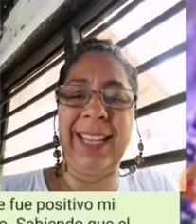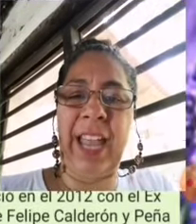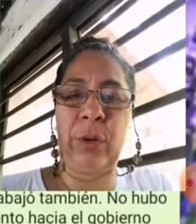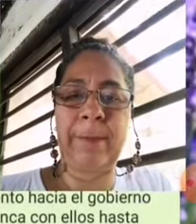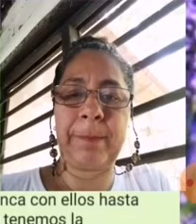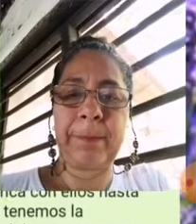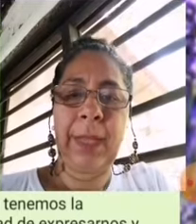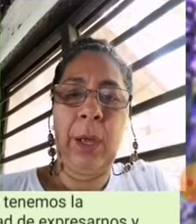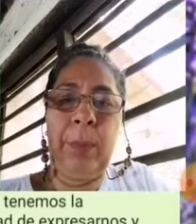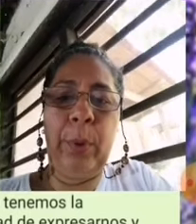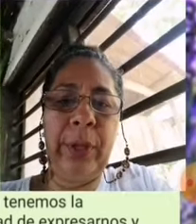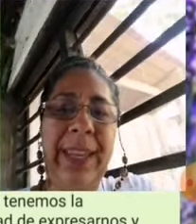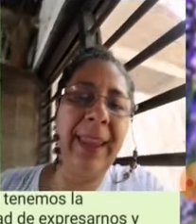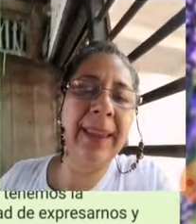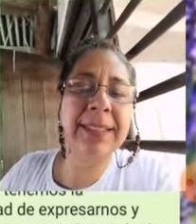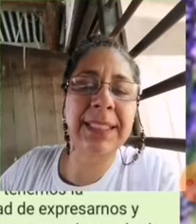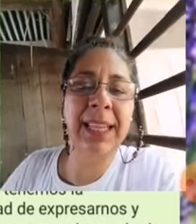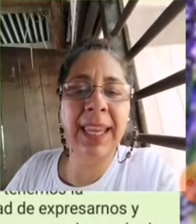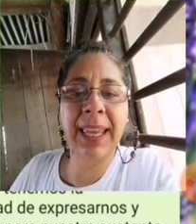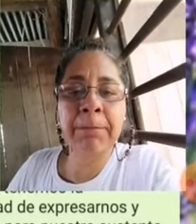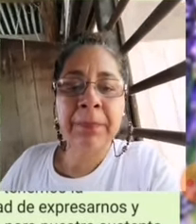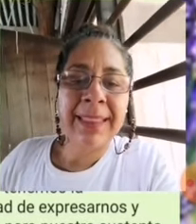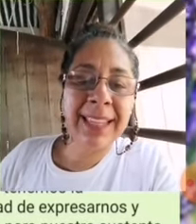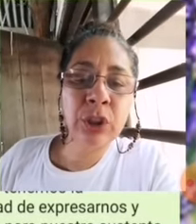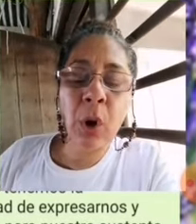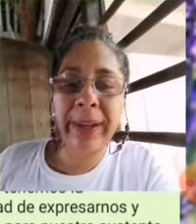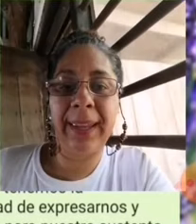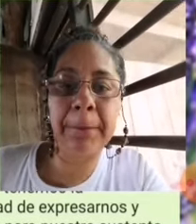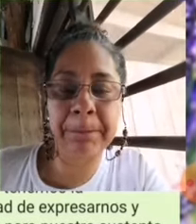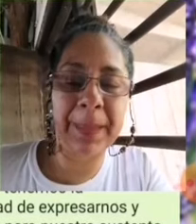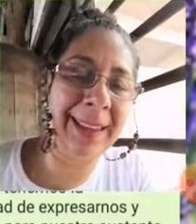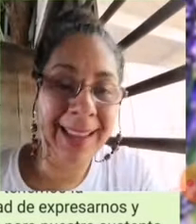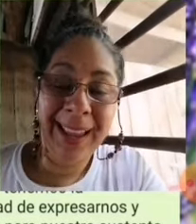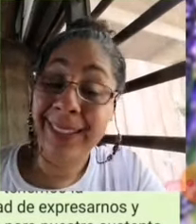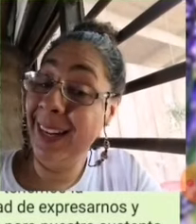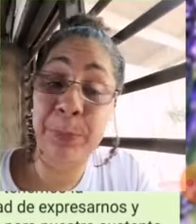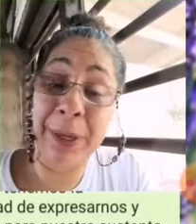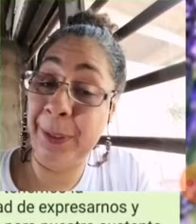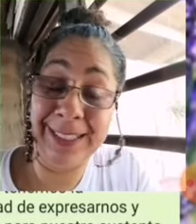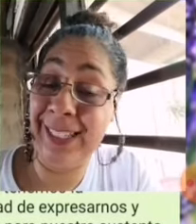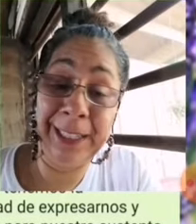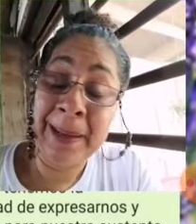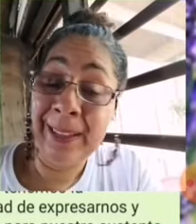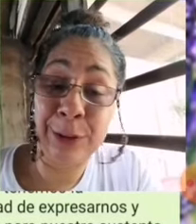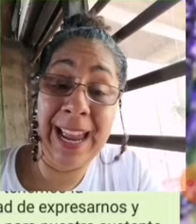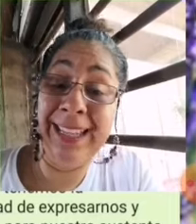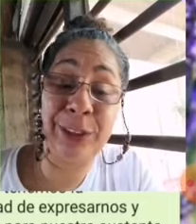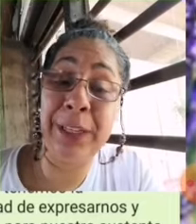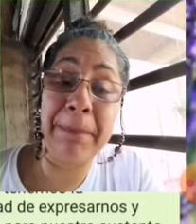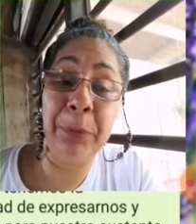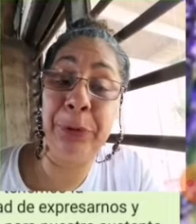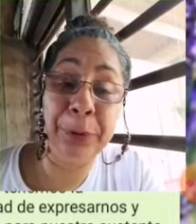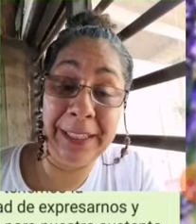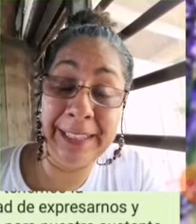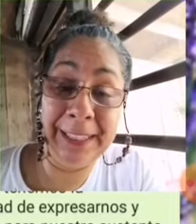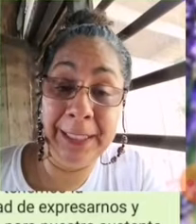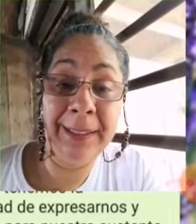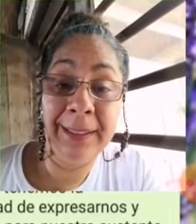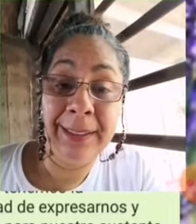la cubeta, diría yo, porque de hecho, ¿qué les puedo decir? O sea, estoy a